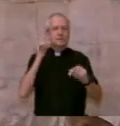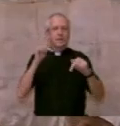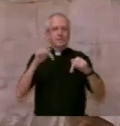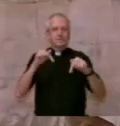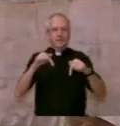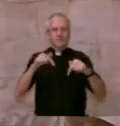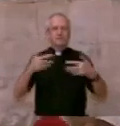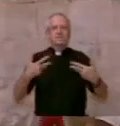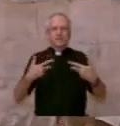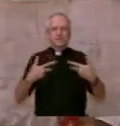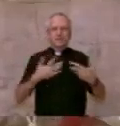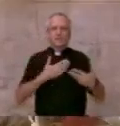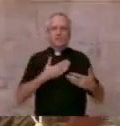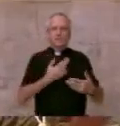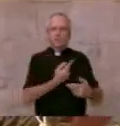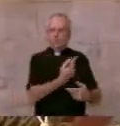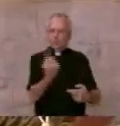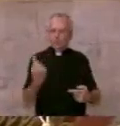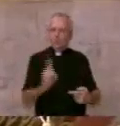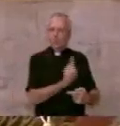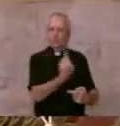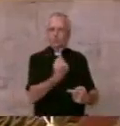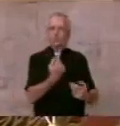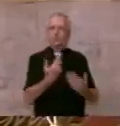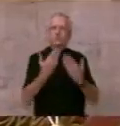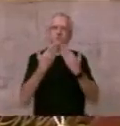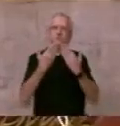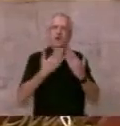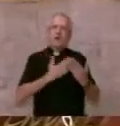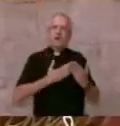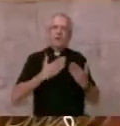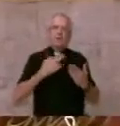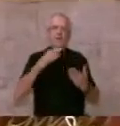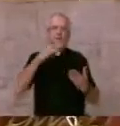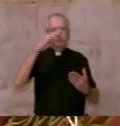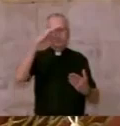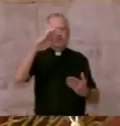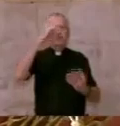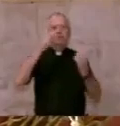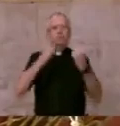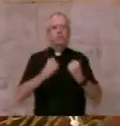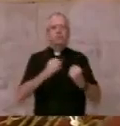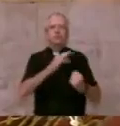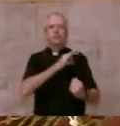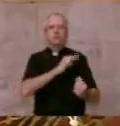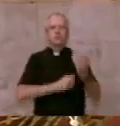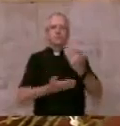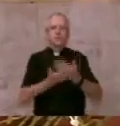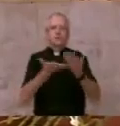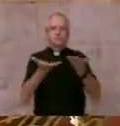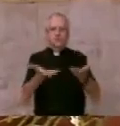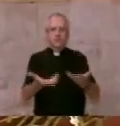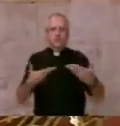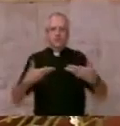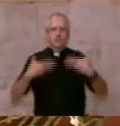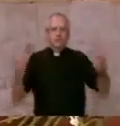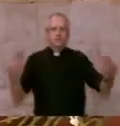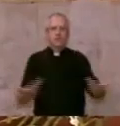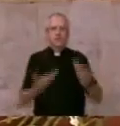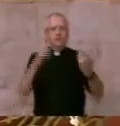Orad, hermanos y hermanas, para que este sacrificio mío y vuestro sea agradable a Dios Padre Todopoderoso.